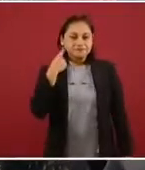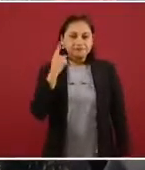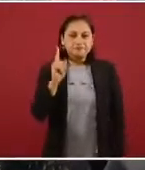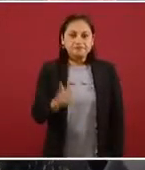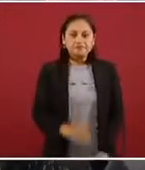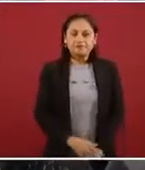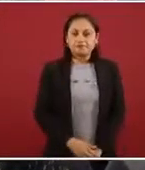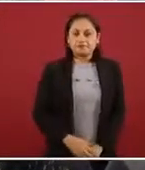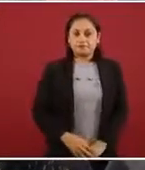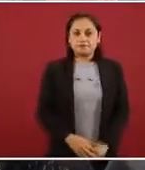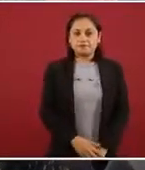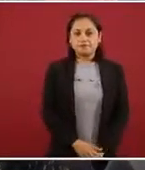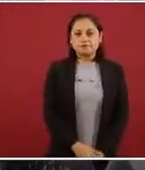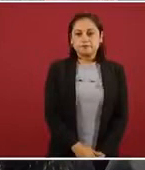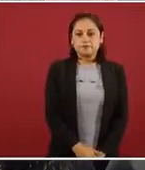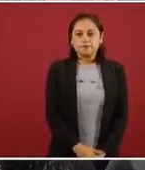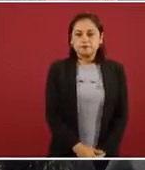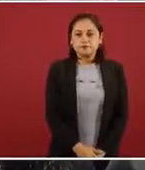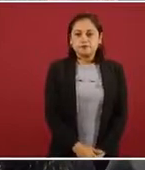Es que